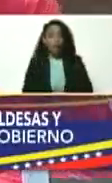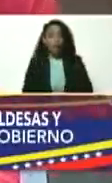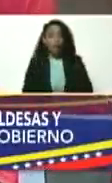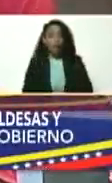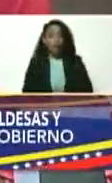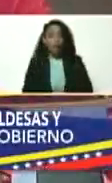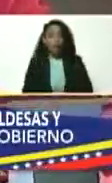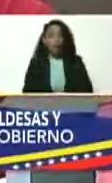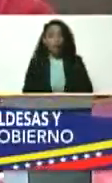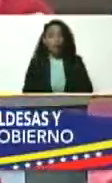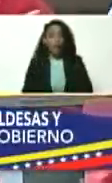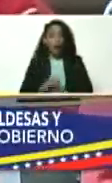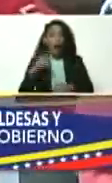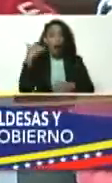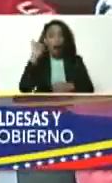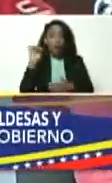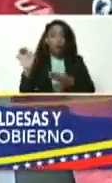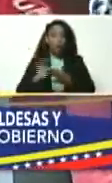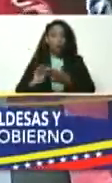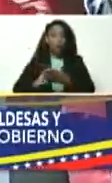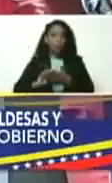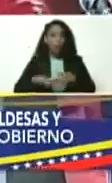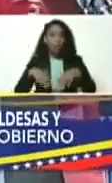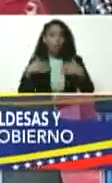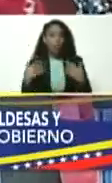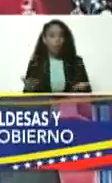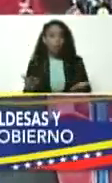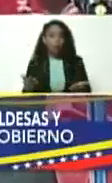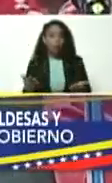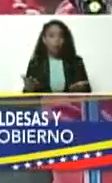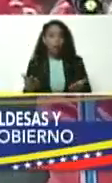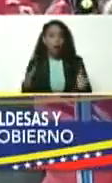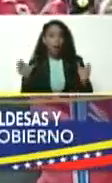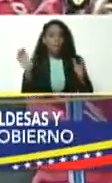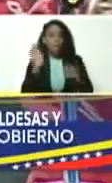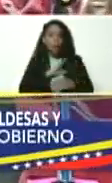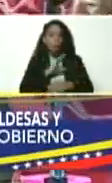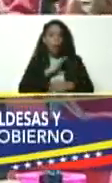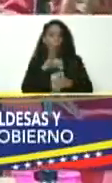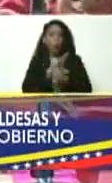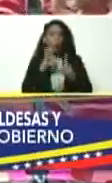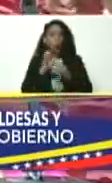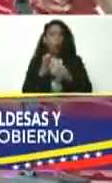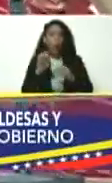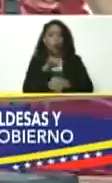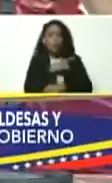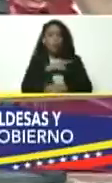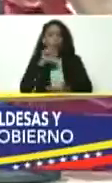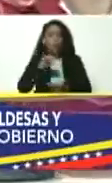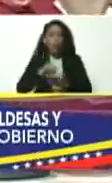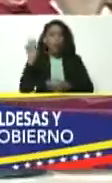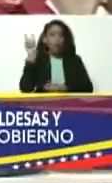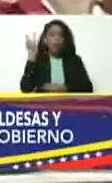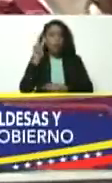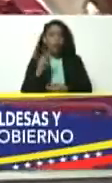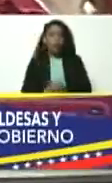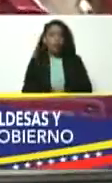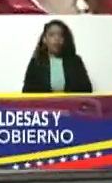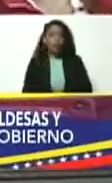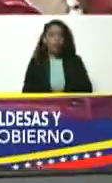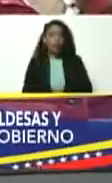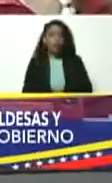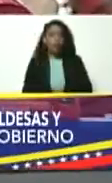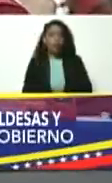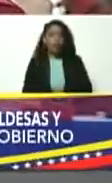en la recuperación de el patrimonio de universidad central de venezuela a través de la gran misión